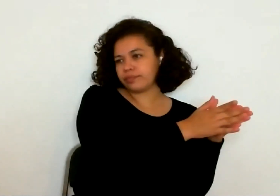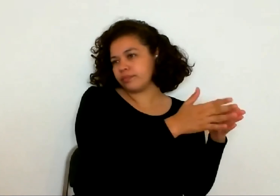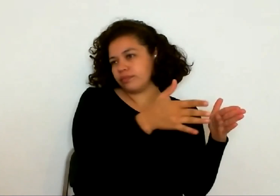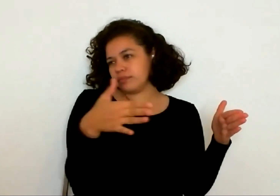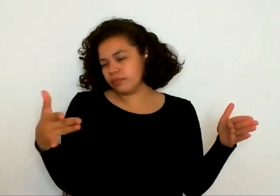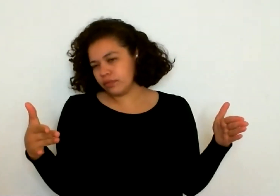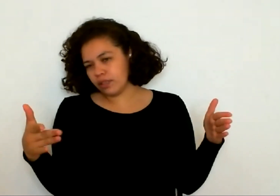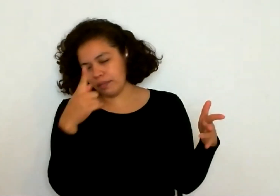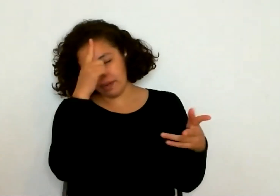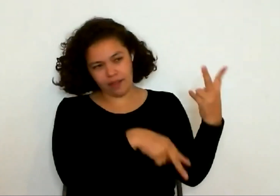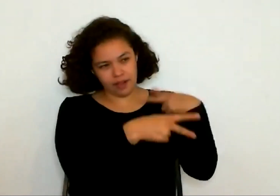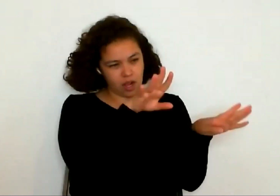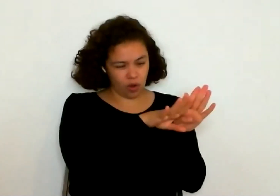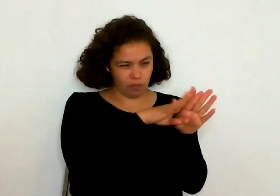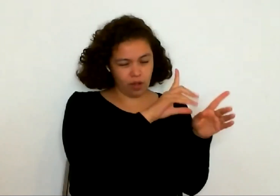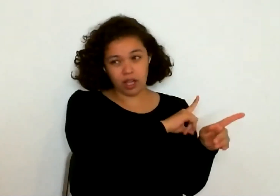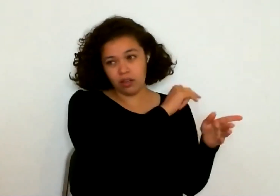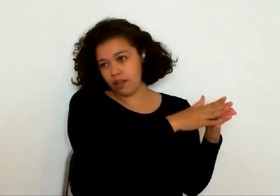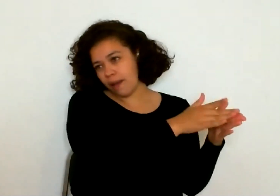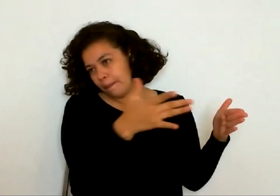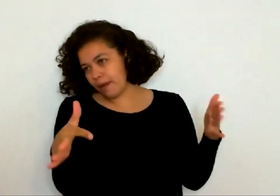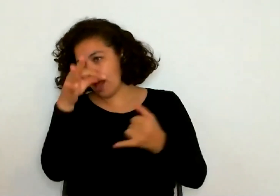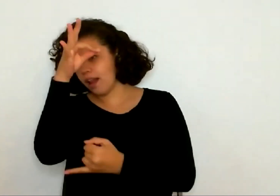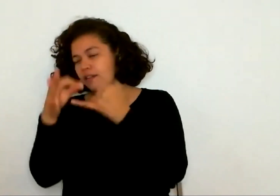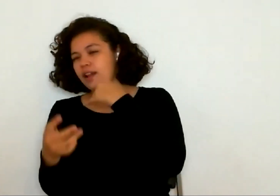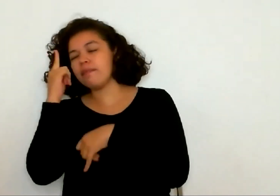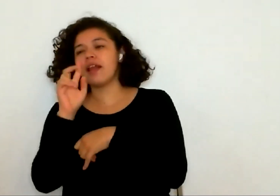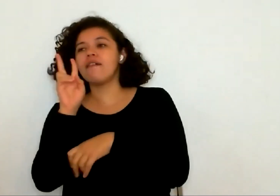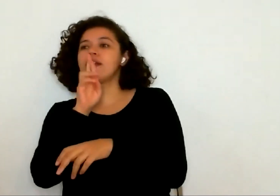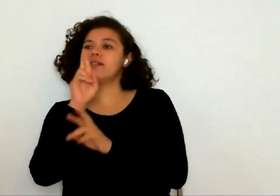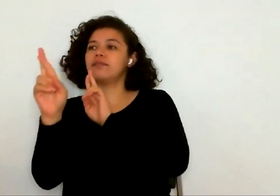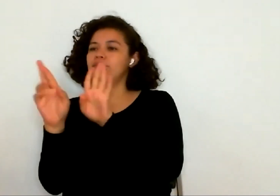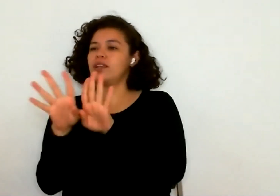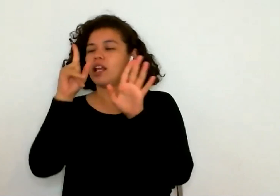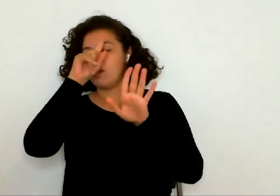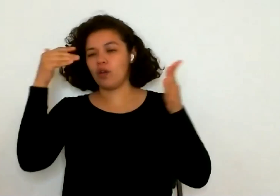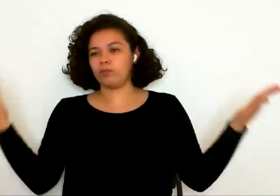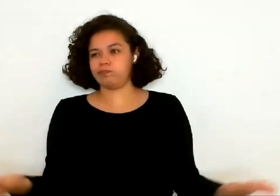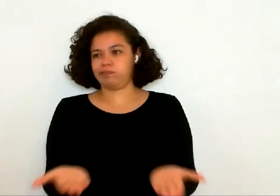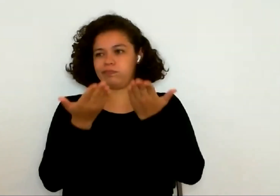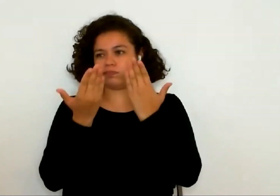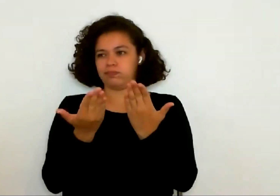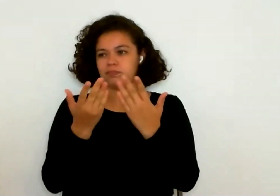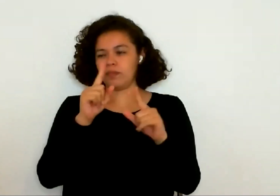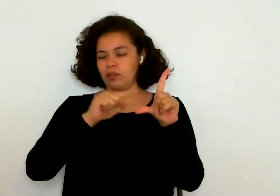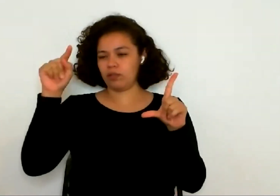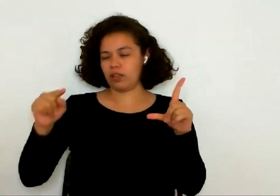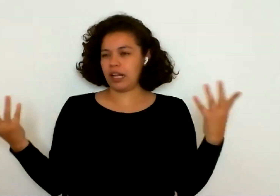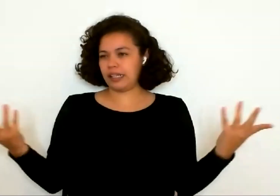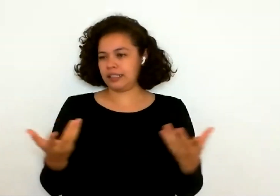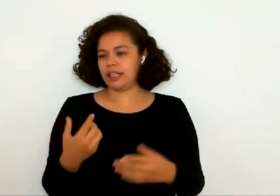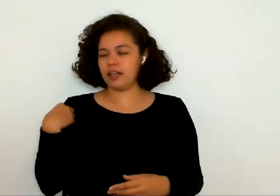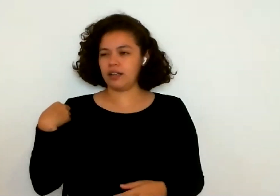llega o cómo está y un cuestionario al final y después esos resultados hacerlos gráficas, ¿no? Para que